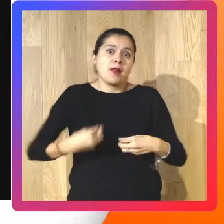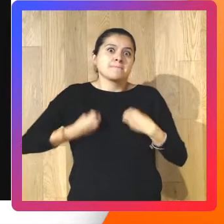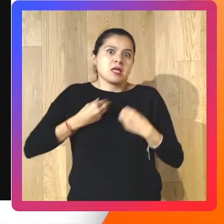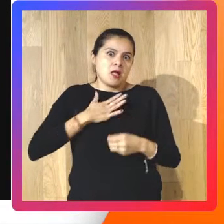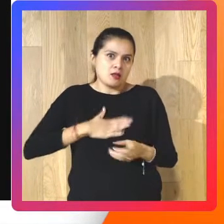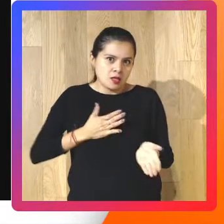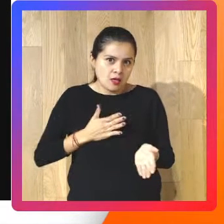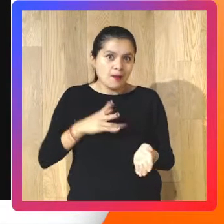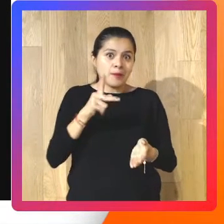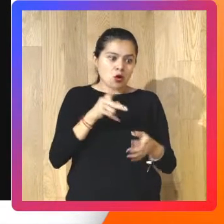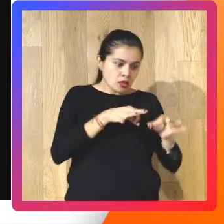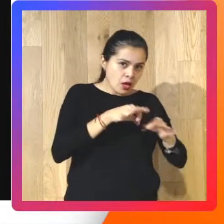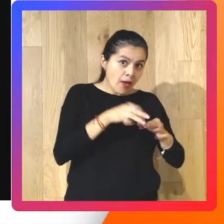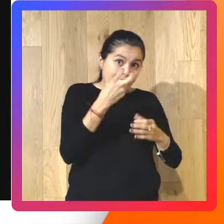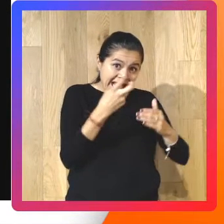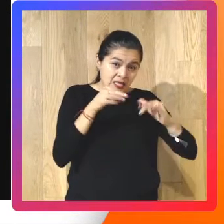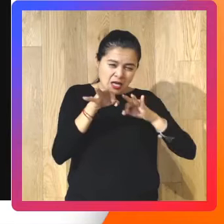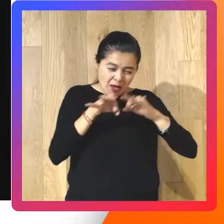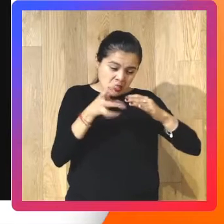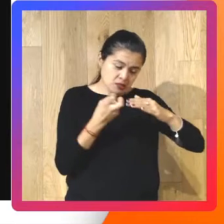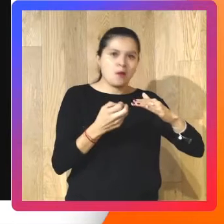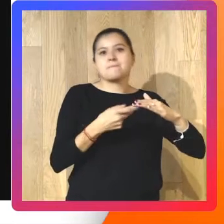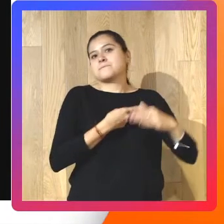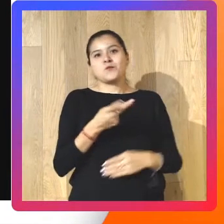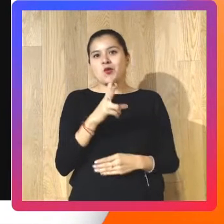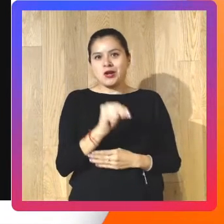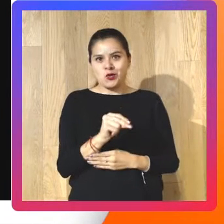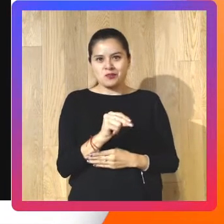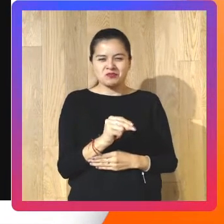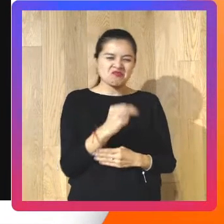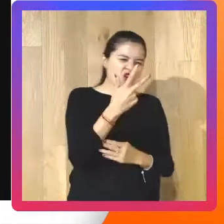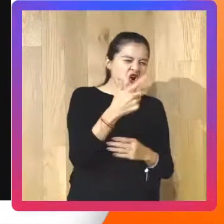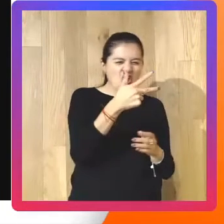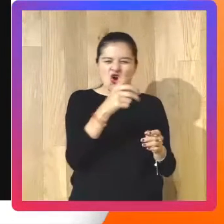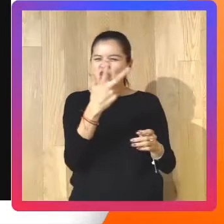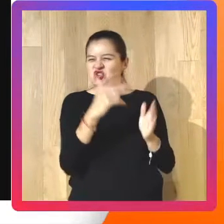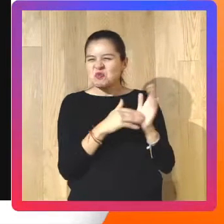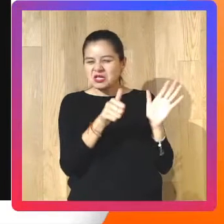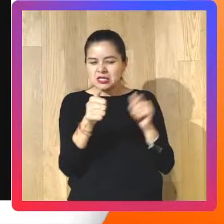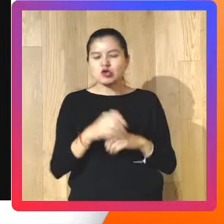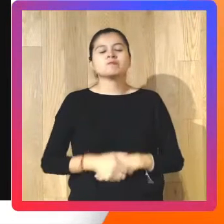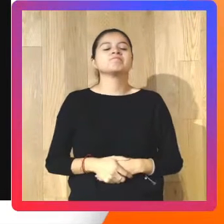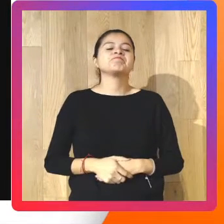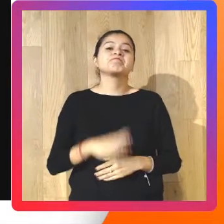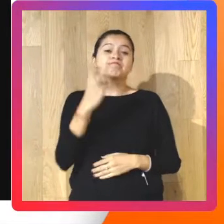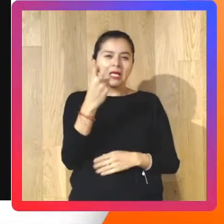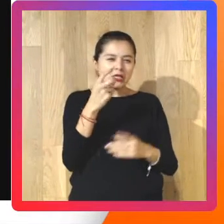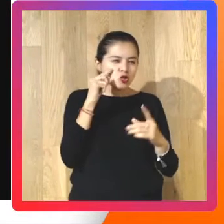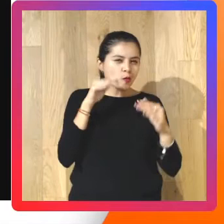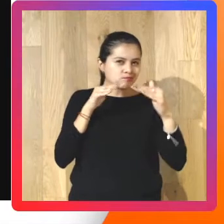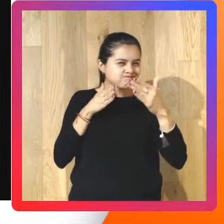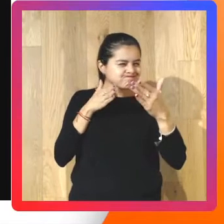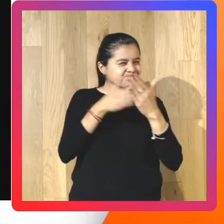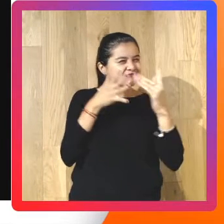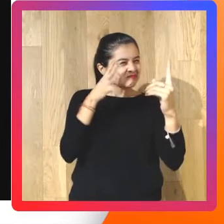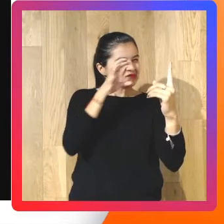menos para que ya no, quien trabaja no sea pobre. 8,600 redondeado ahorita. Entonces, ese es el que tenemos que empujar como, pero es solo